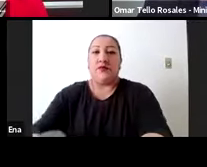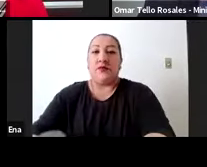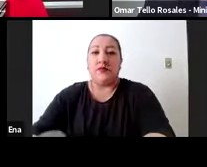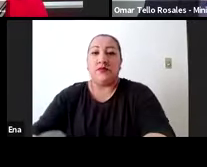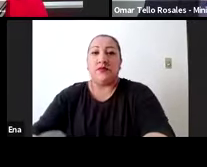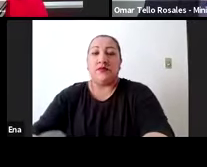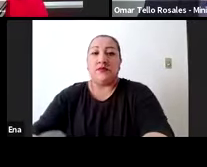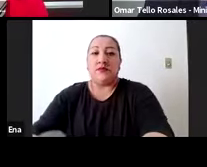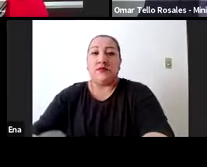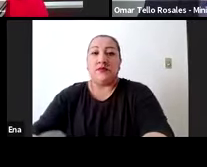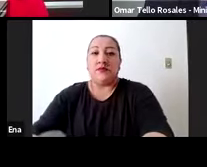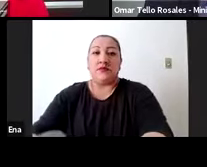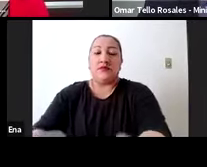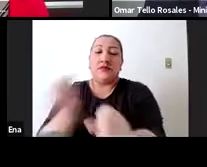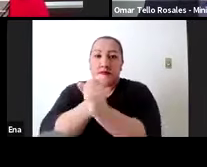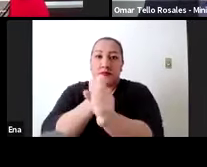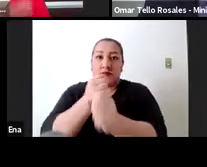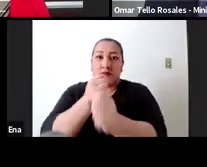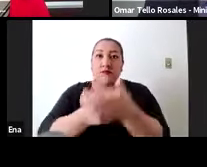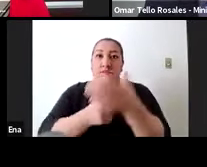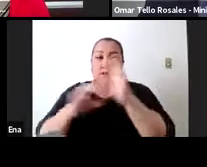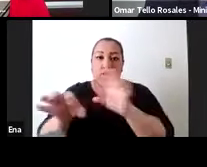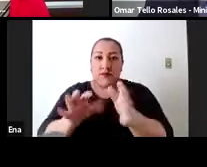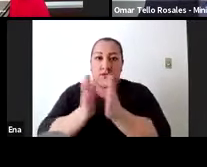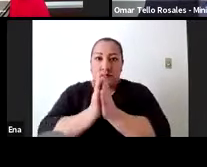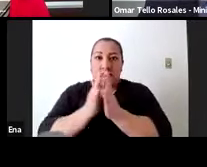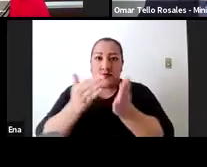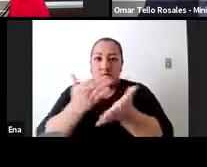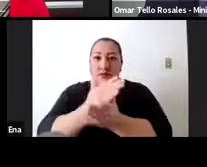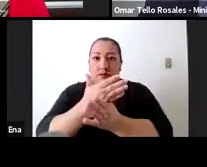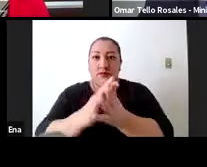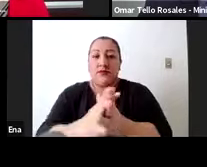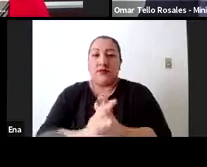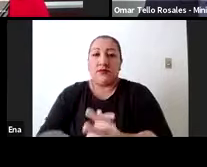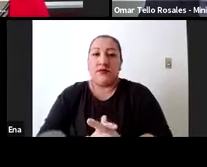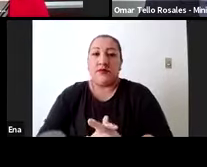el trabajo que venimos realizando. Voy a compartir la...